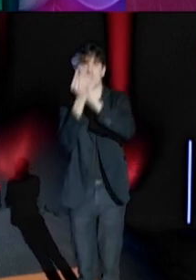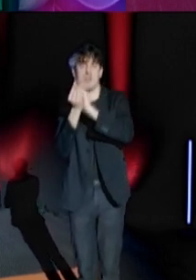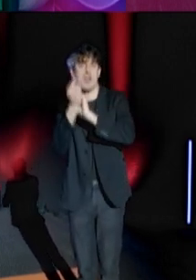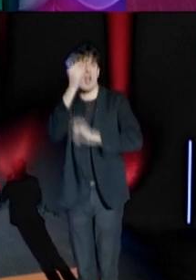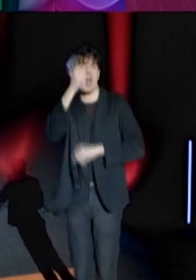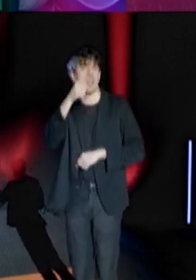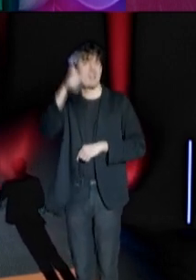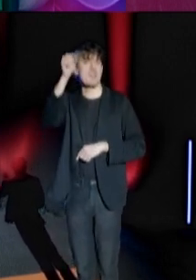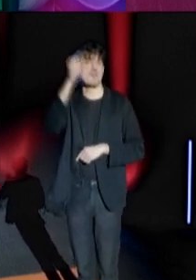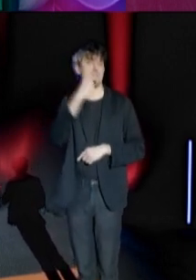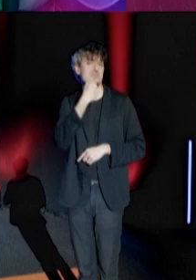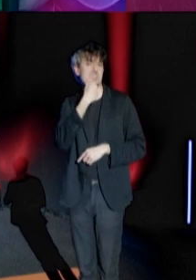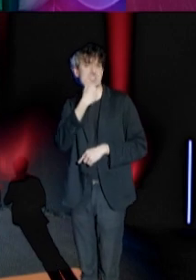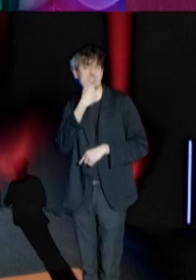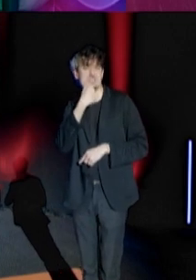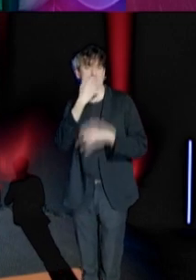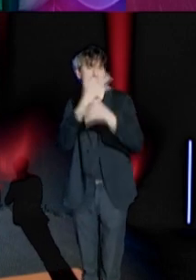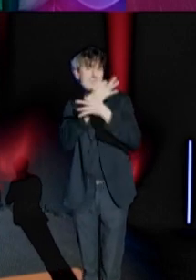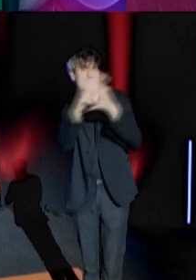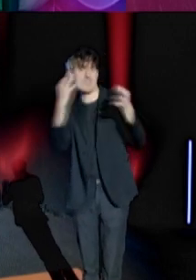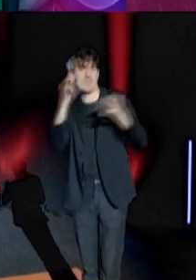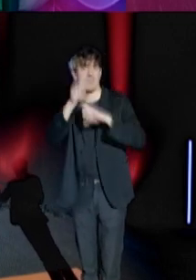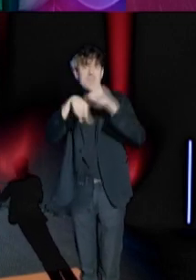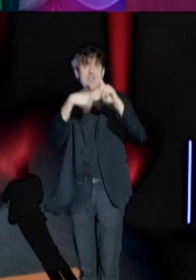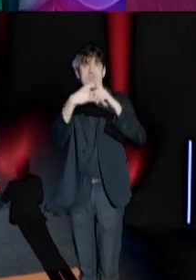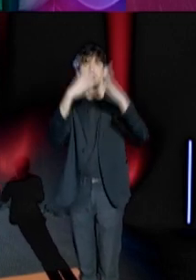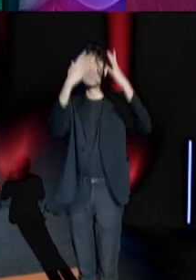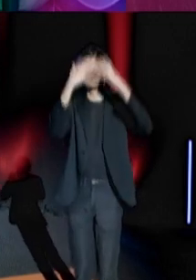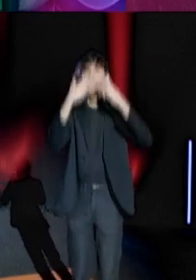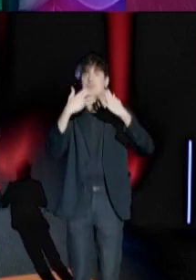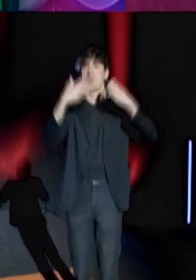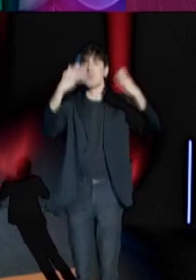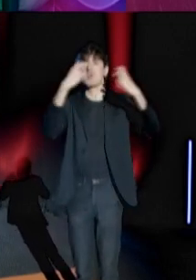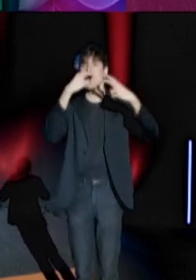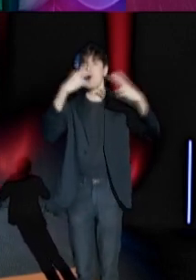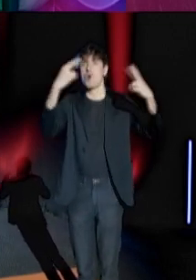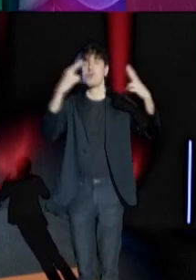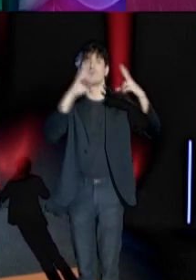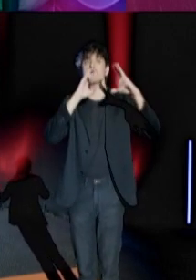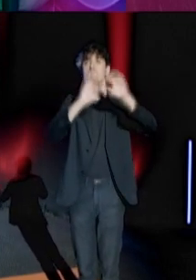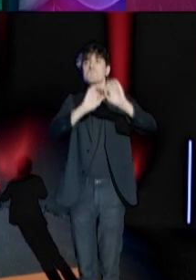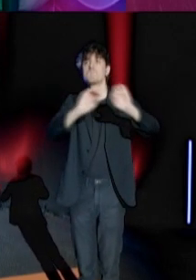del fondo no existe yo no s si como sacarse el gorro de la chistera